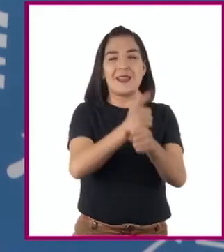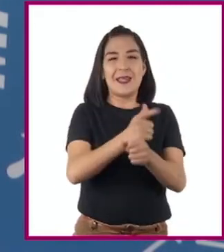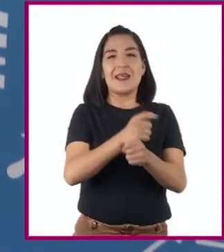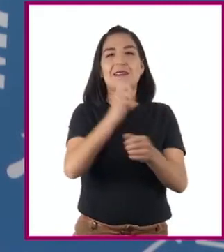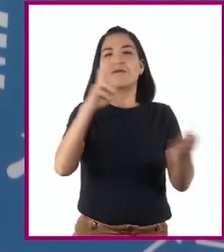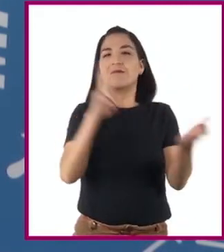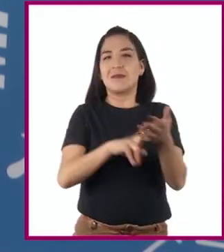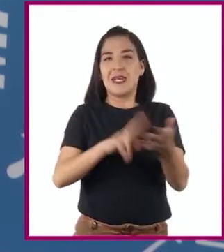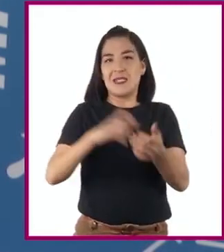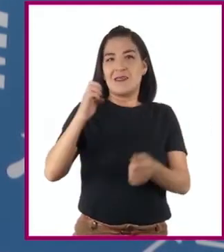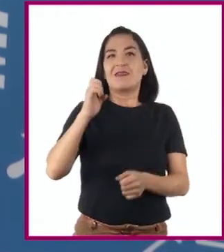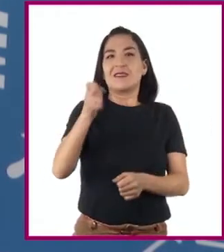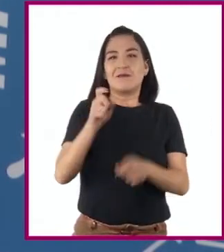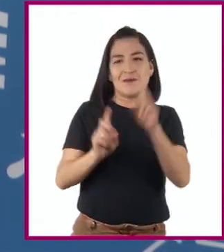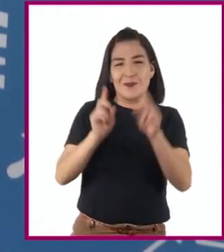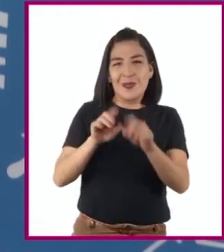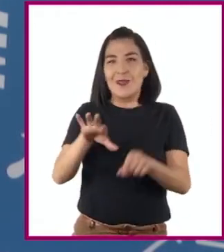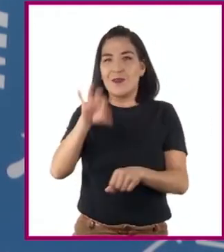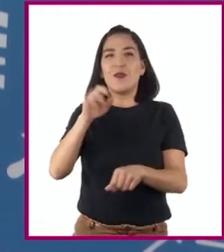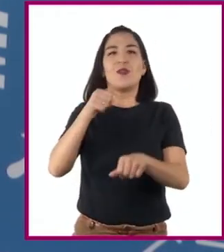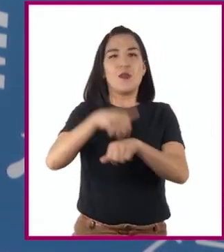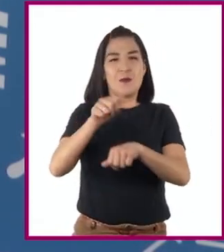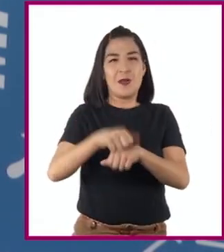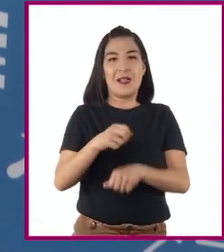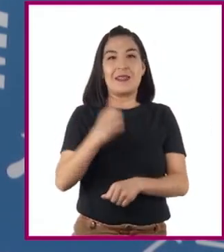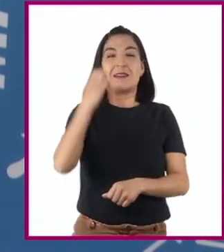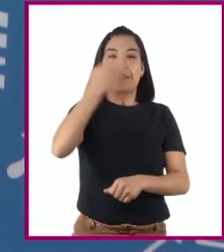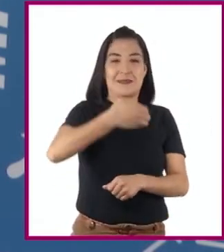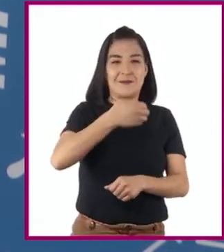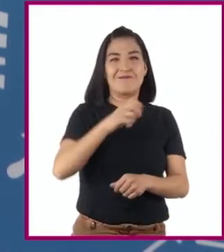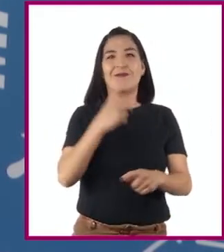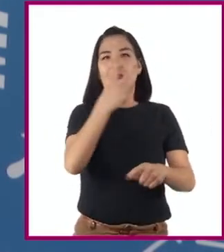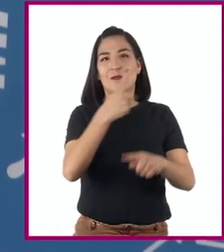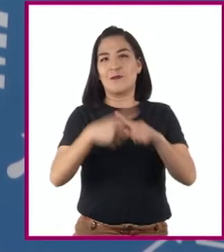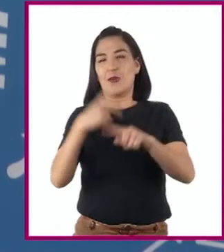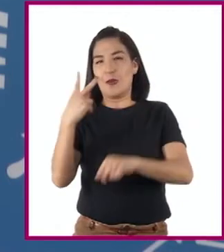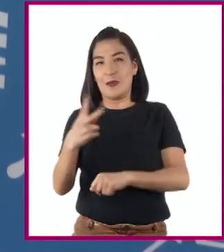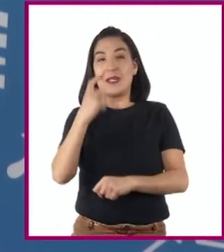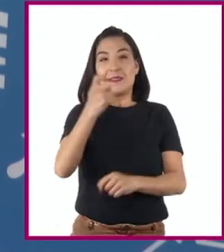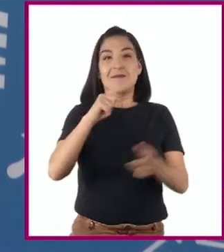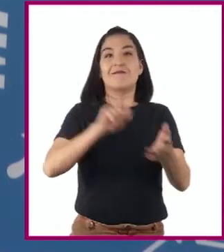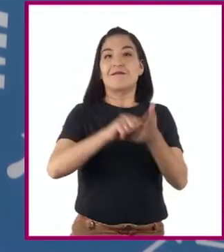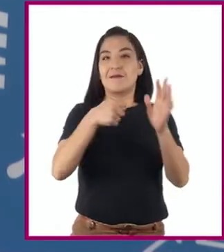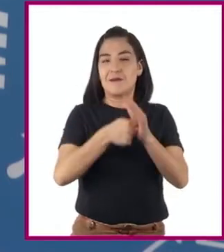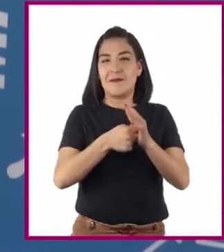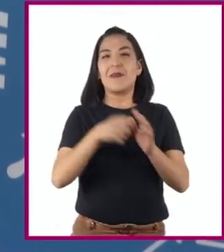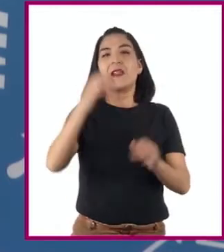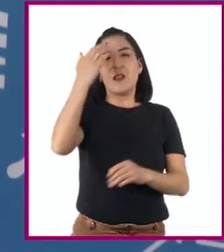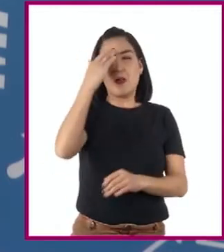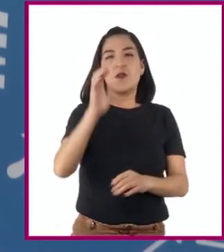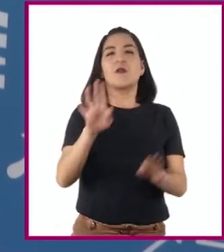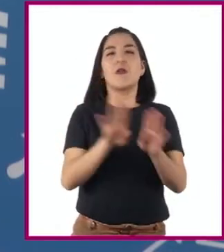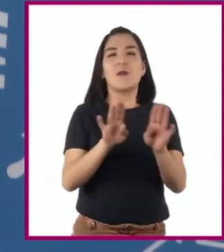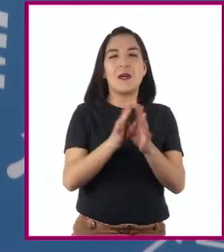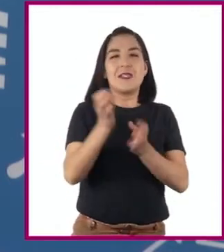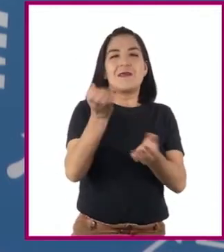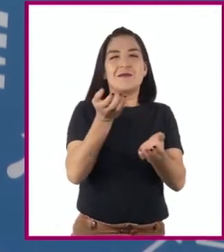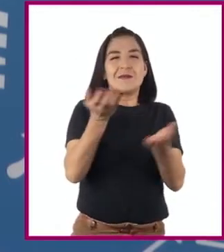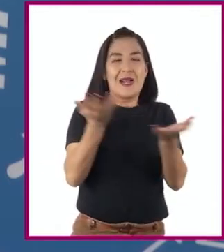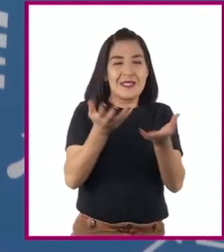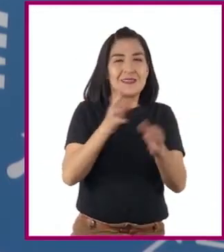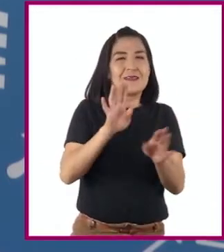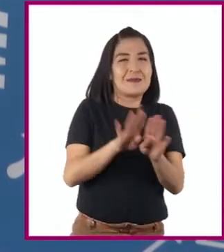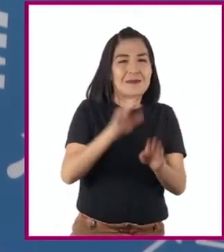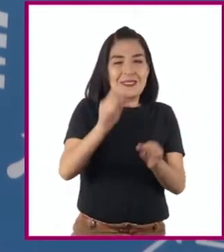de las incógnitas en un sistema de ecuaciones 2x2. Esta técnica es conocida como ensayo y